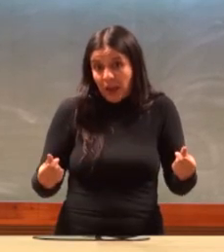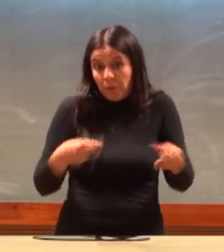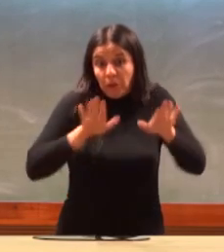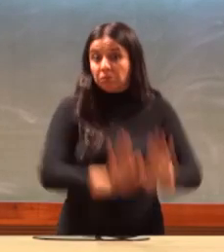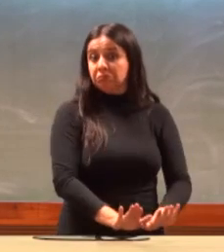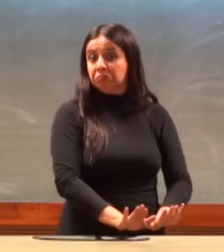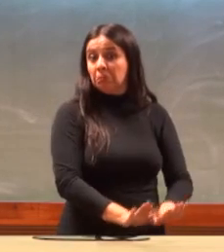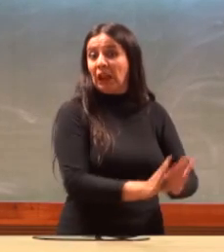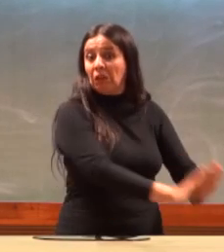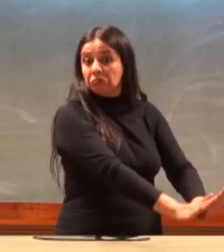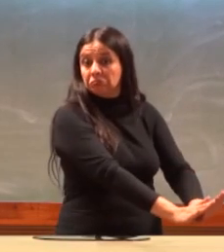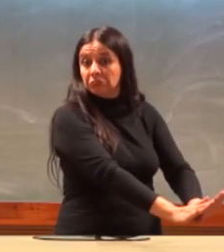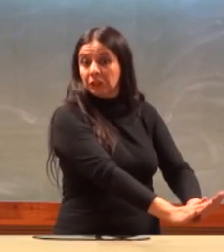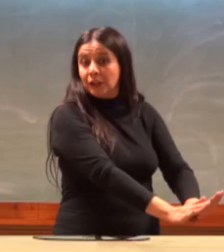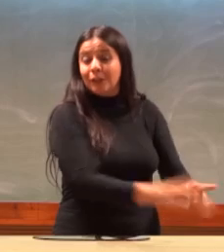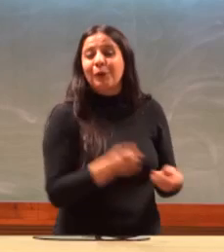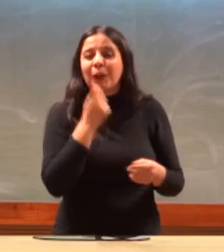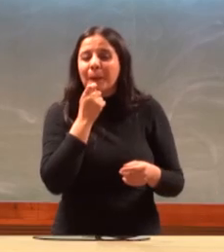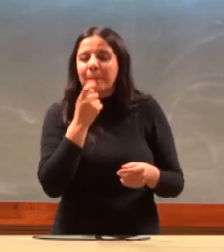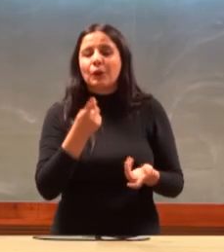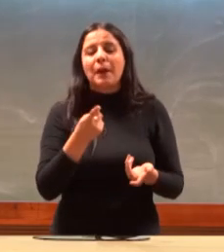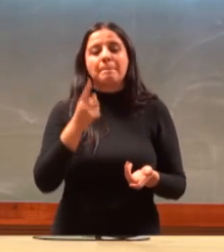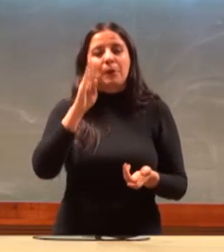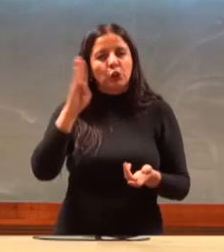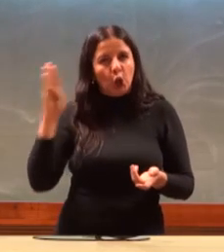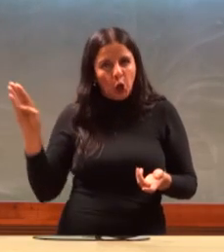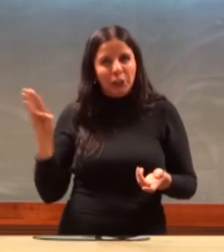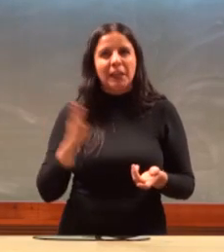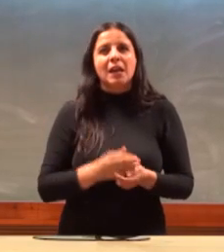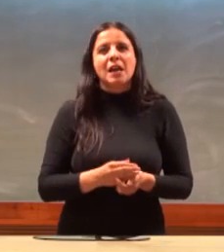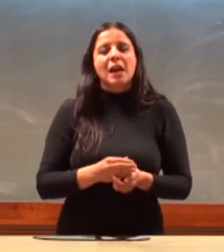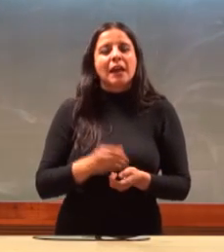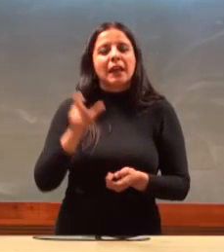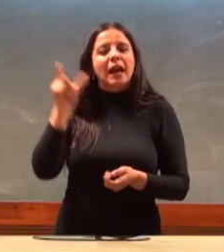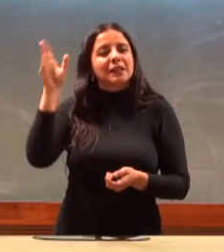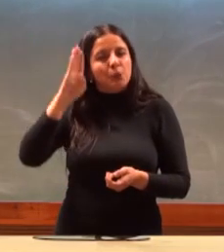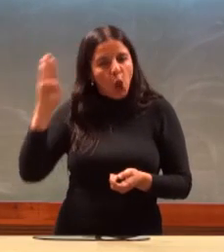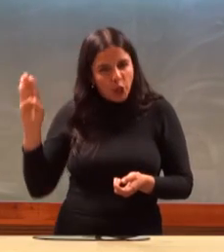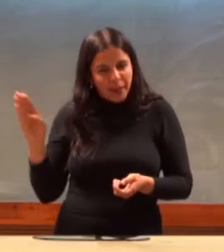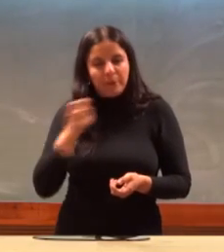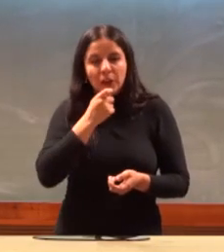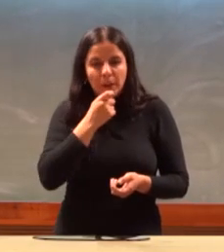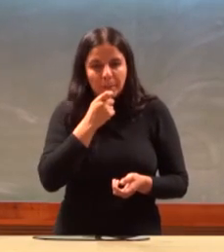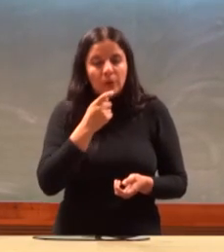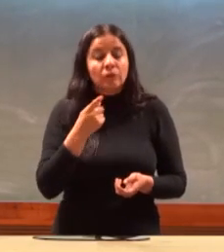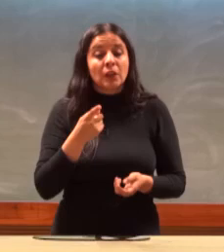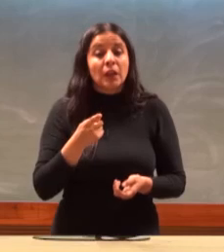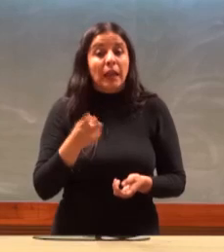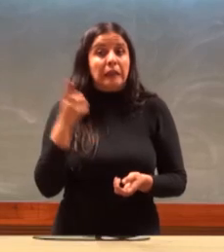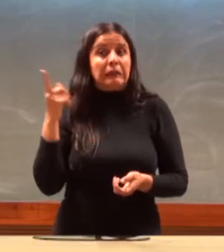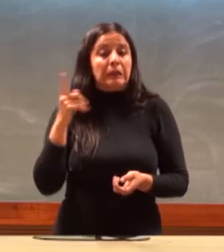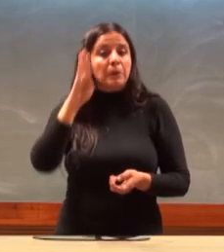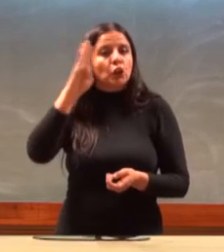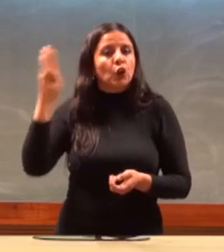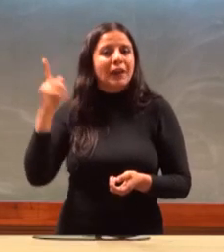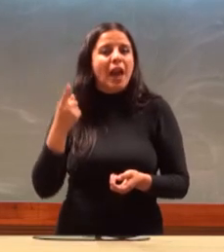como una historia o en o en bibliotecología o en archivología en bibliotecología en particular por ejemplo Hay un problema con la desactualización del programa de plan